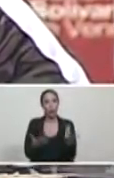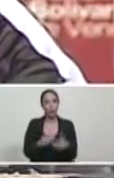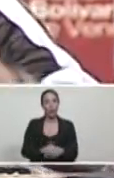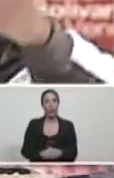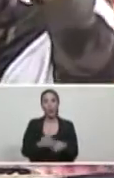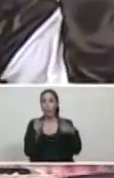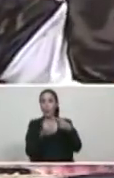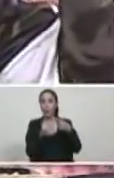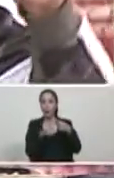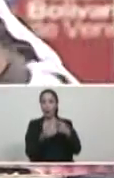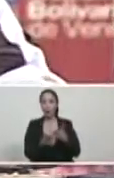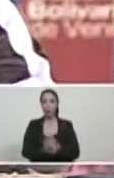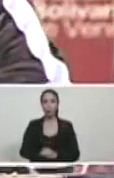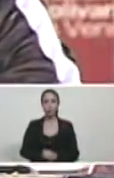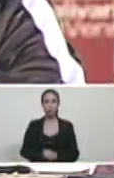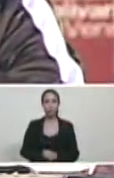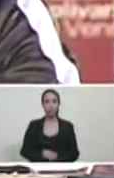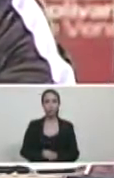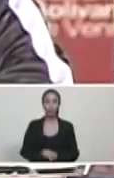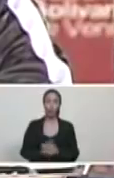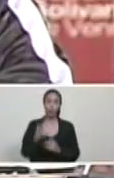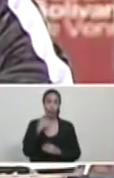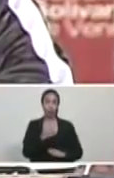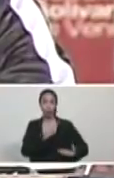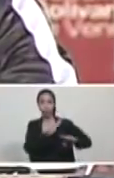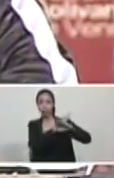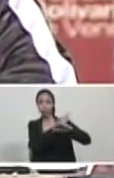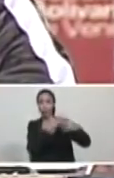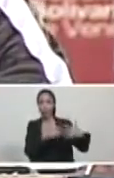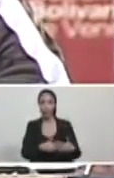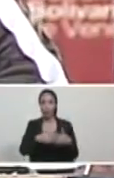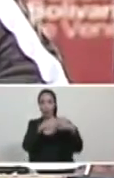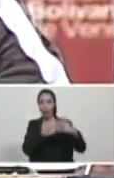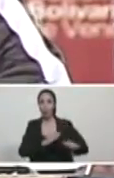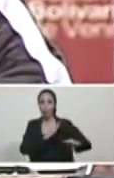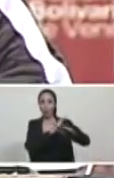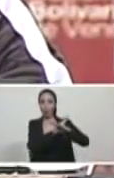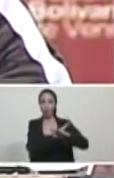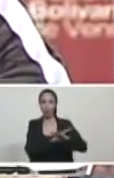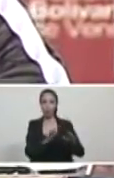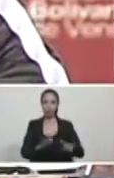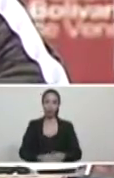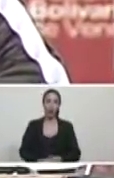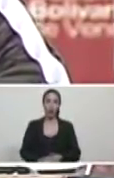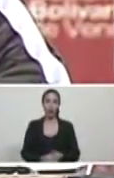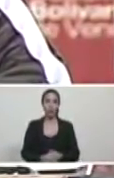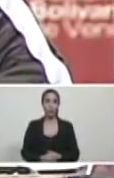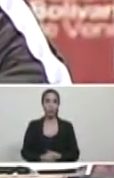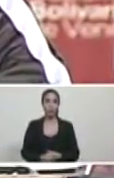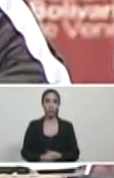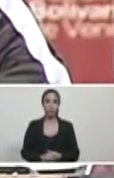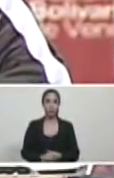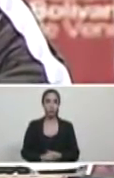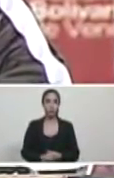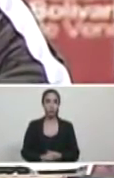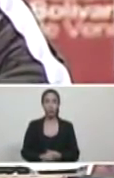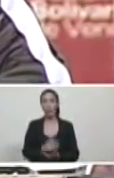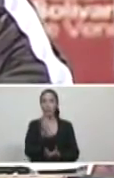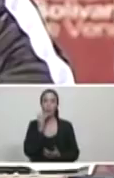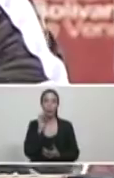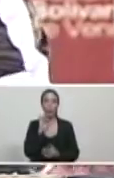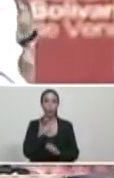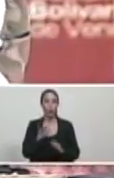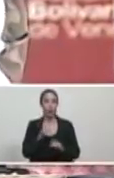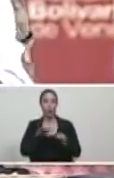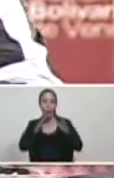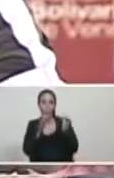el bloqueo de la ultraderecha internacional, presidente, también nos está dañando el tema deportivo. ¿Cómo así? ¿Por qué? Bueno, un balón, como